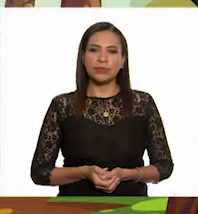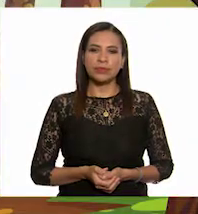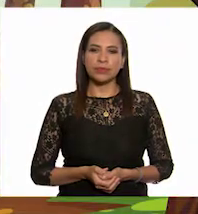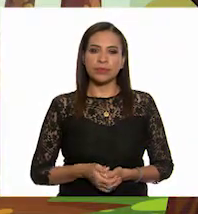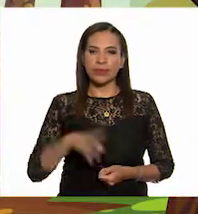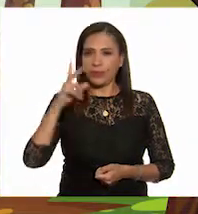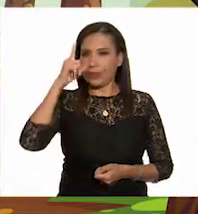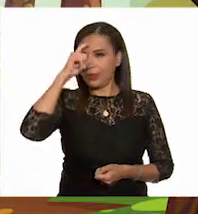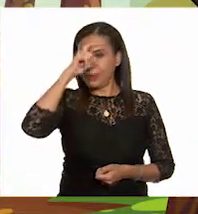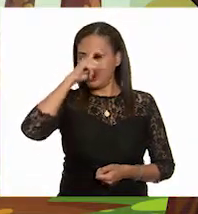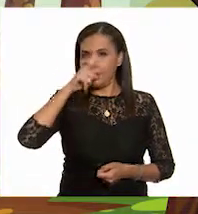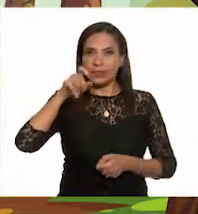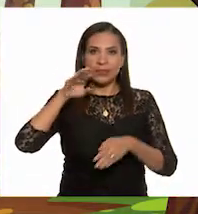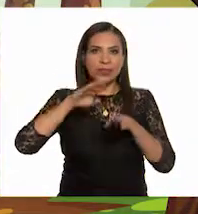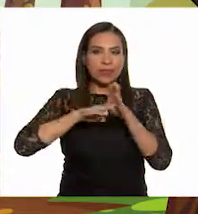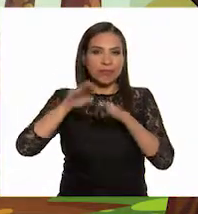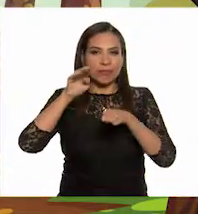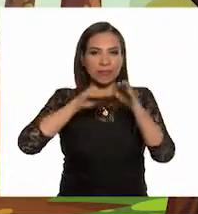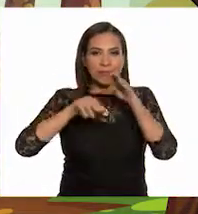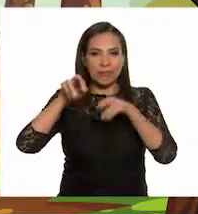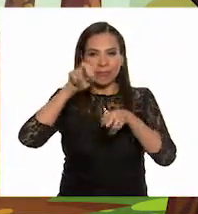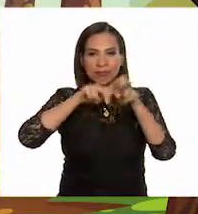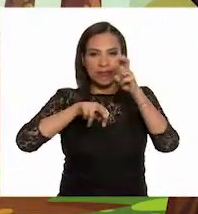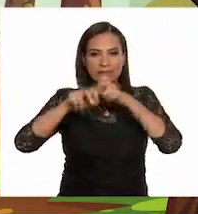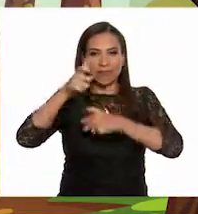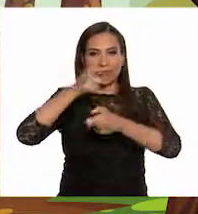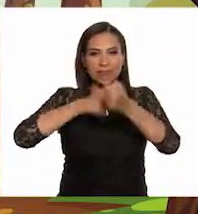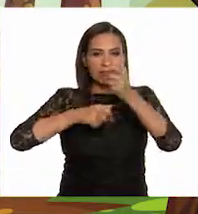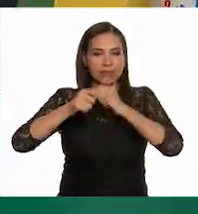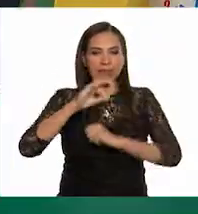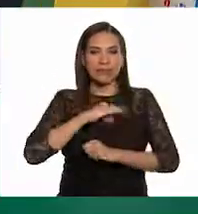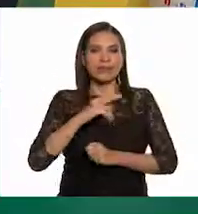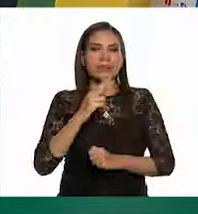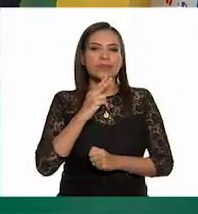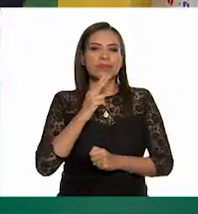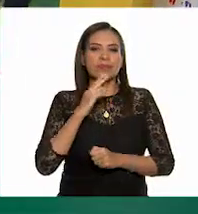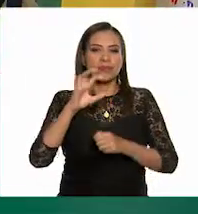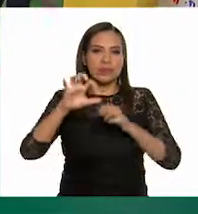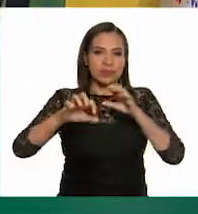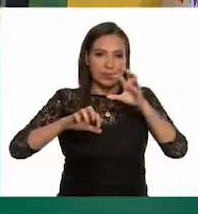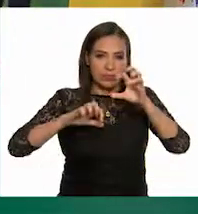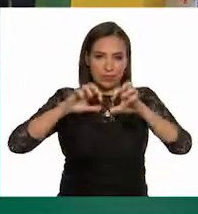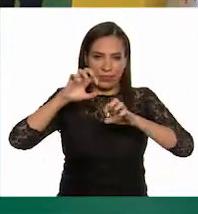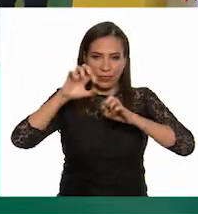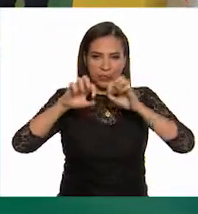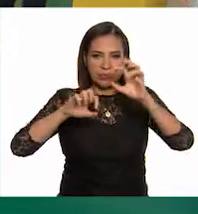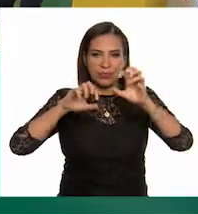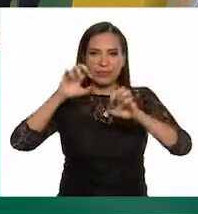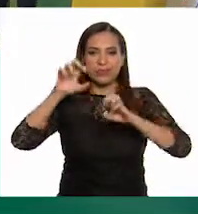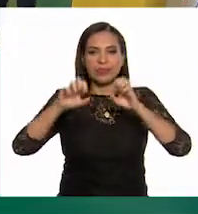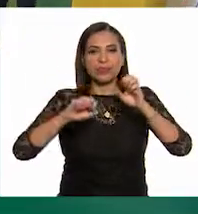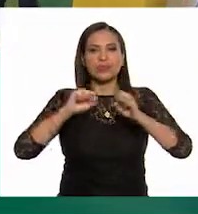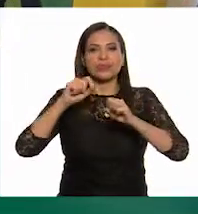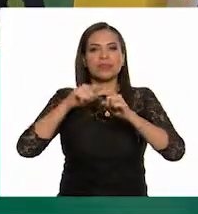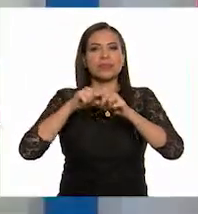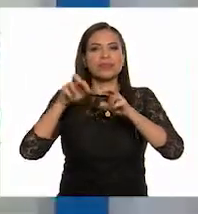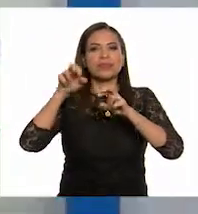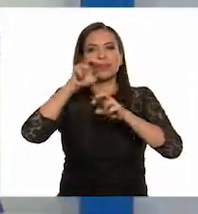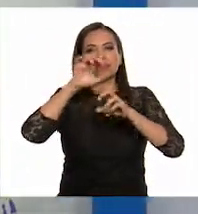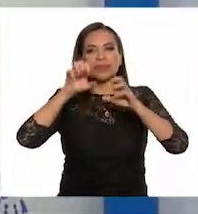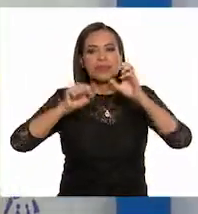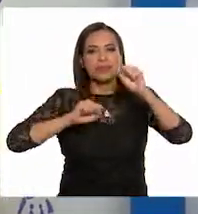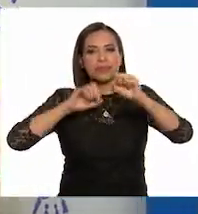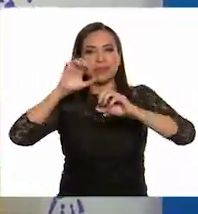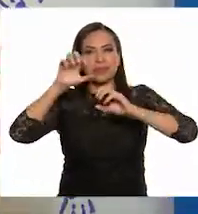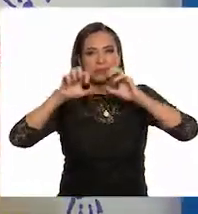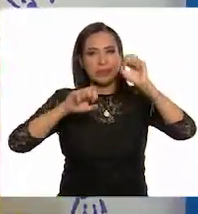Está muy difícil esta subida. Tengo que ir escalando. Pueden utilizar las manos y los pies también para subir.